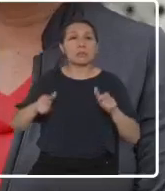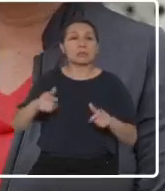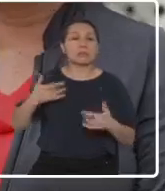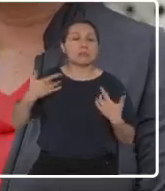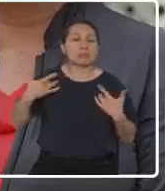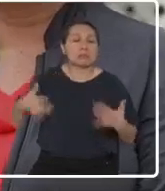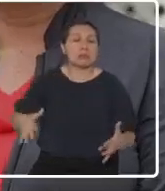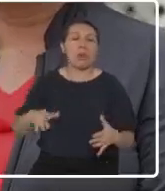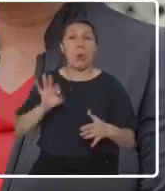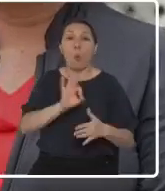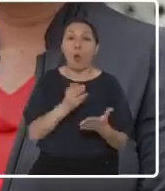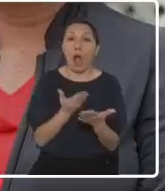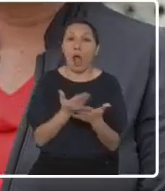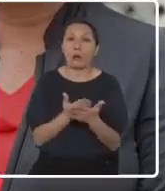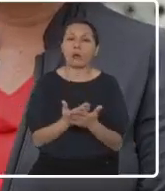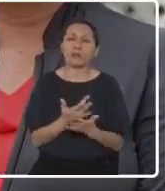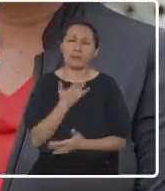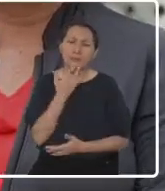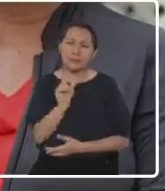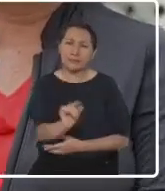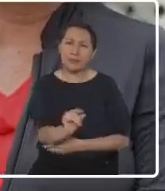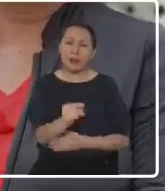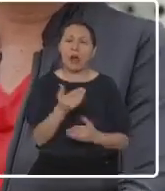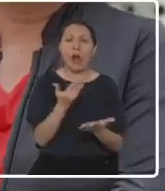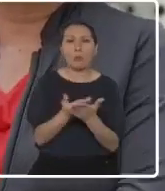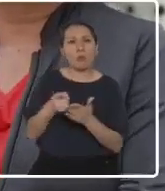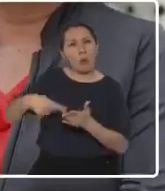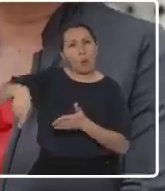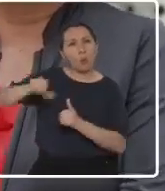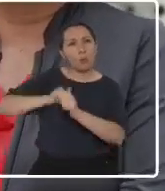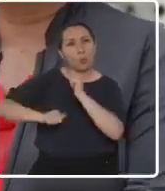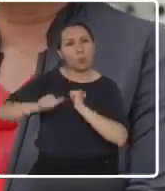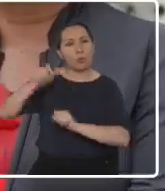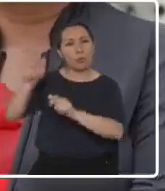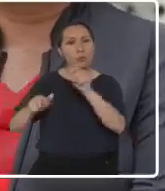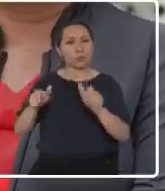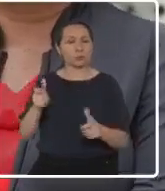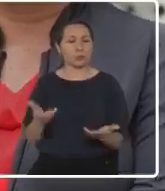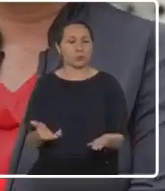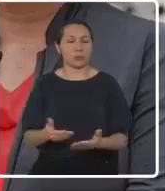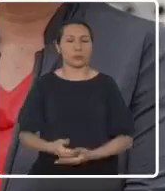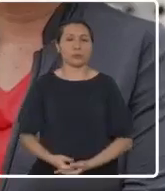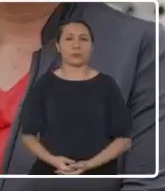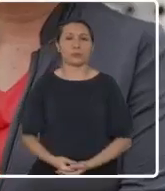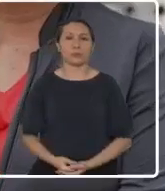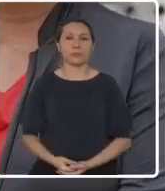quienes se quieran aprovechar miserablemente de la tragedia que están viviendo nuestros compatriotas.